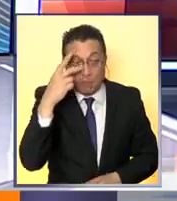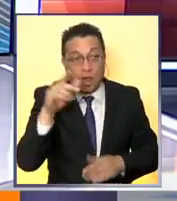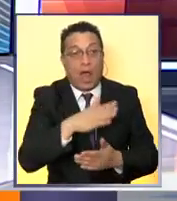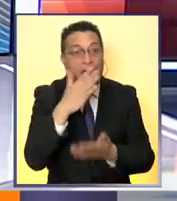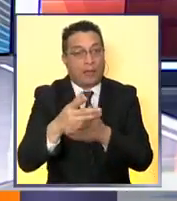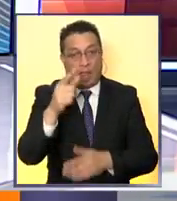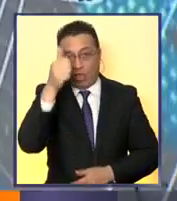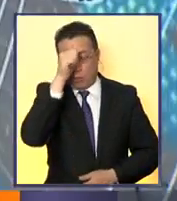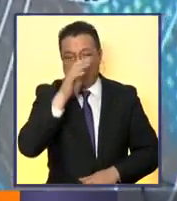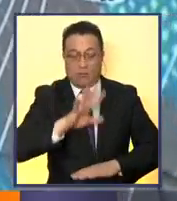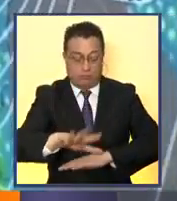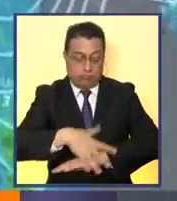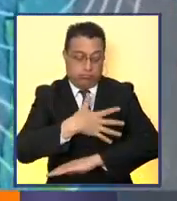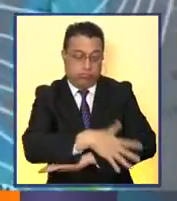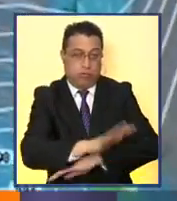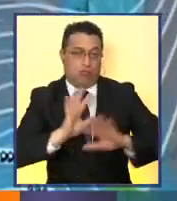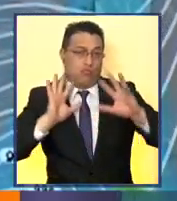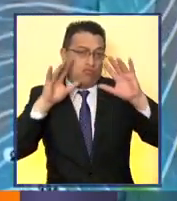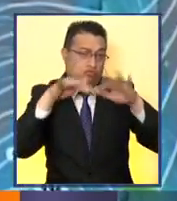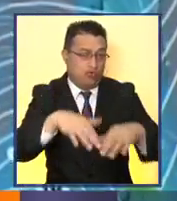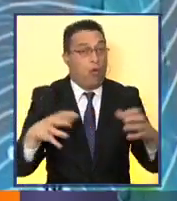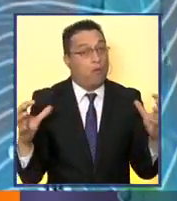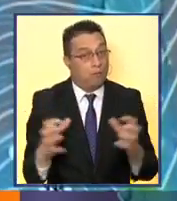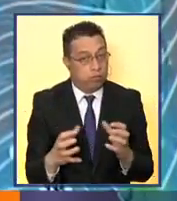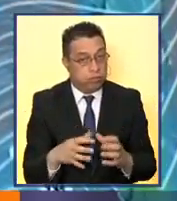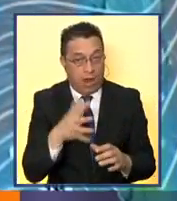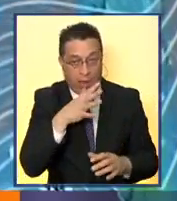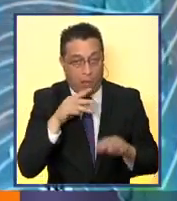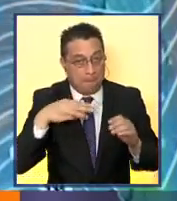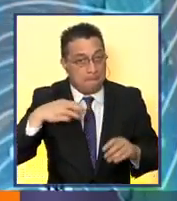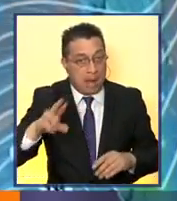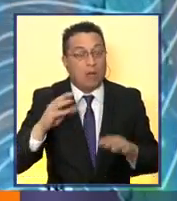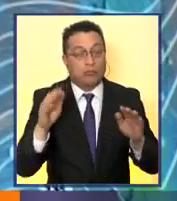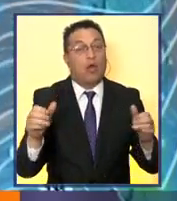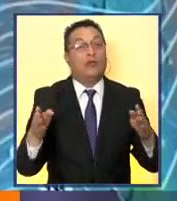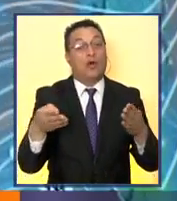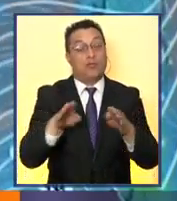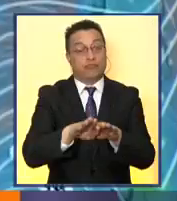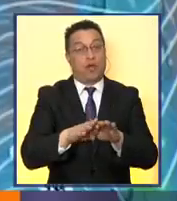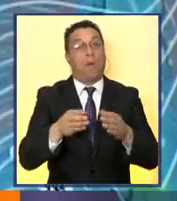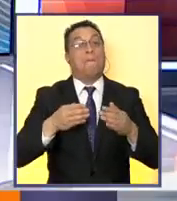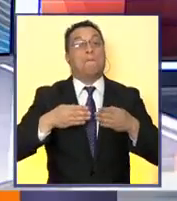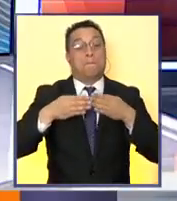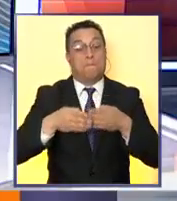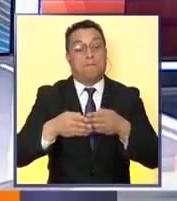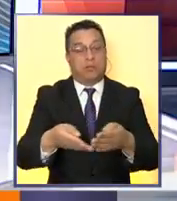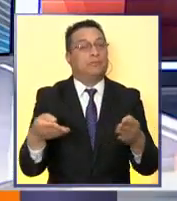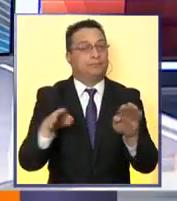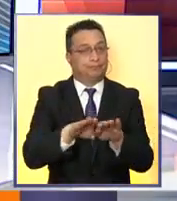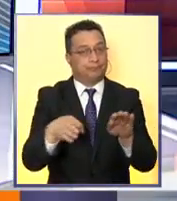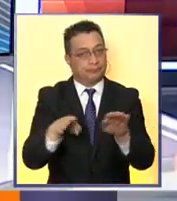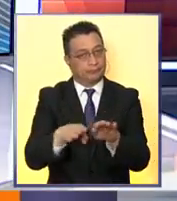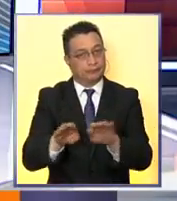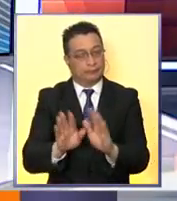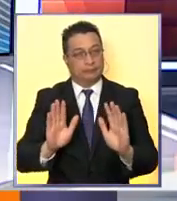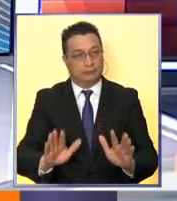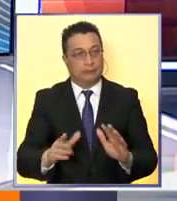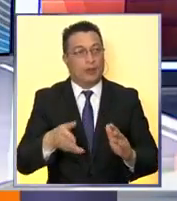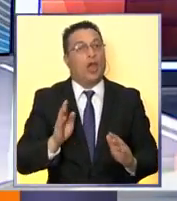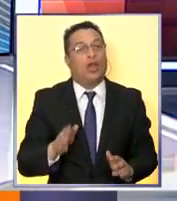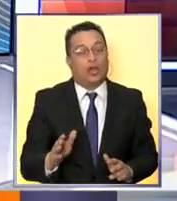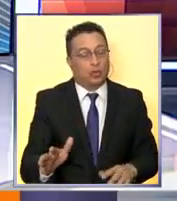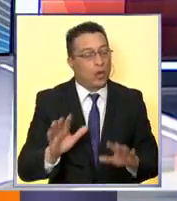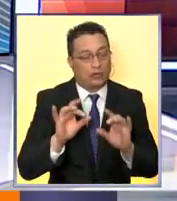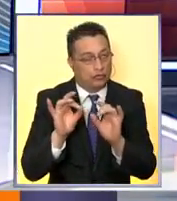domingo. Condición que se ha mantenido los últimos días, manteniendo cerrados varios puertos, según el Servicio Meteorológico, y que van a continuar, por lo menos, con esta